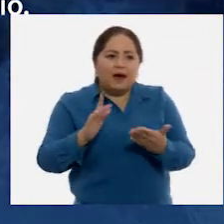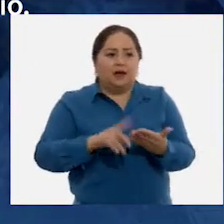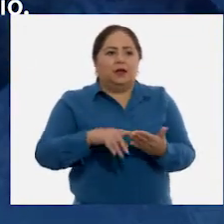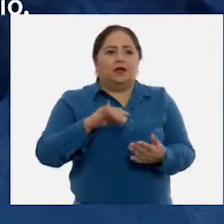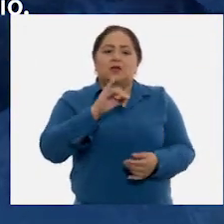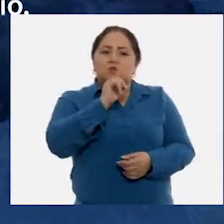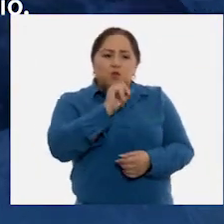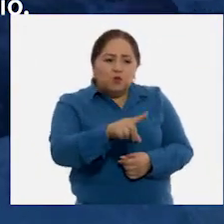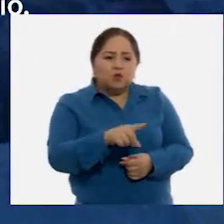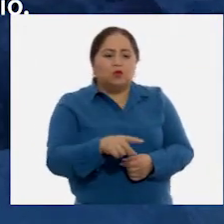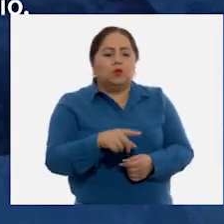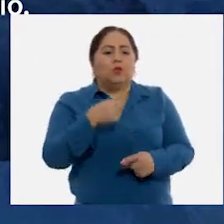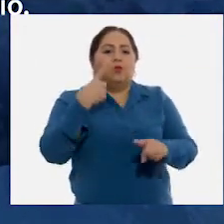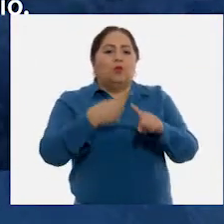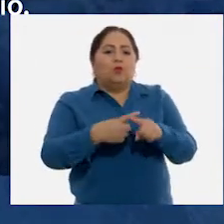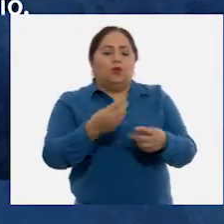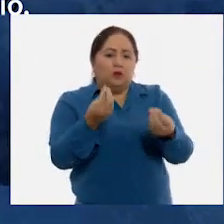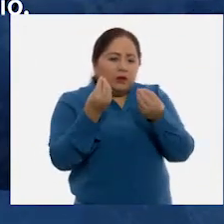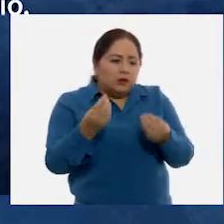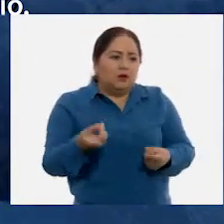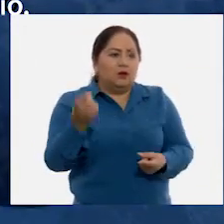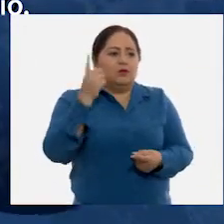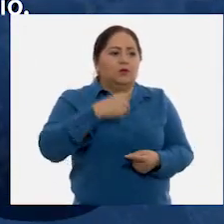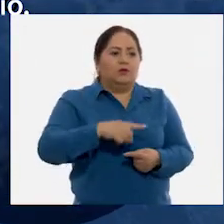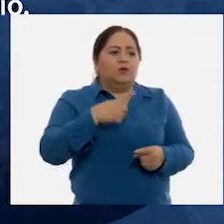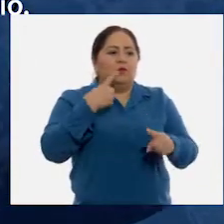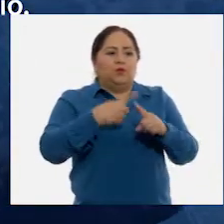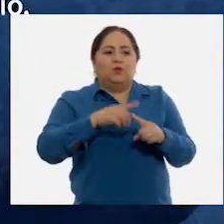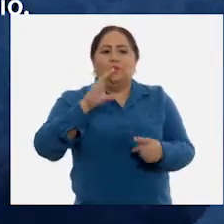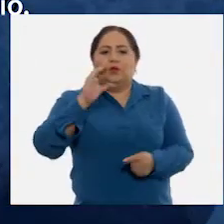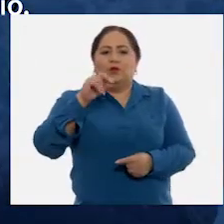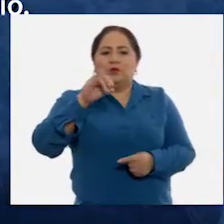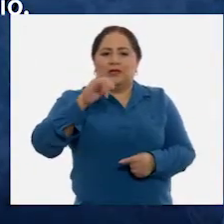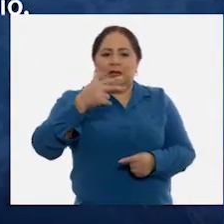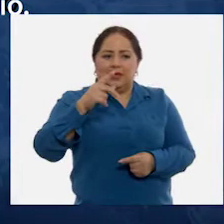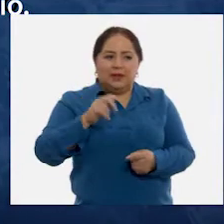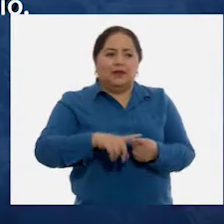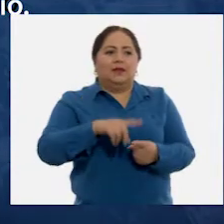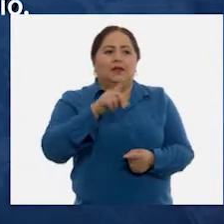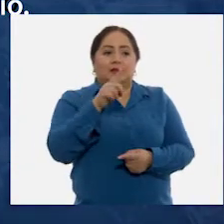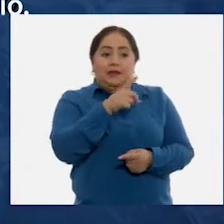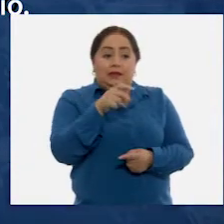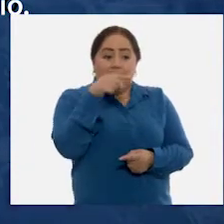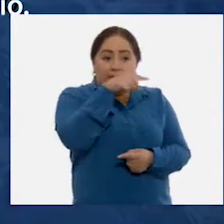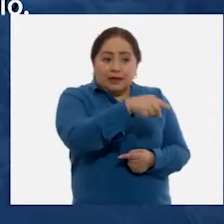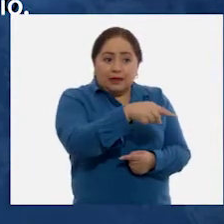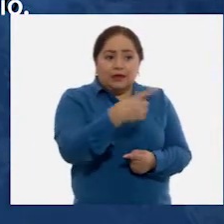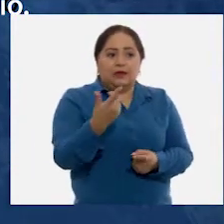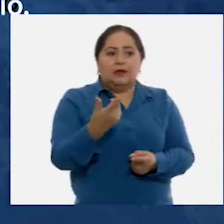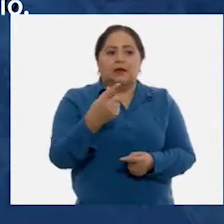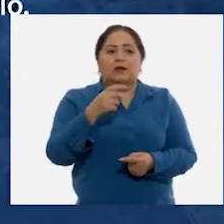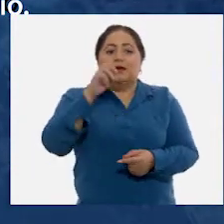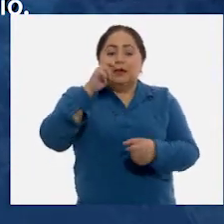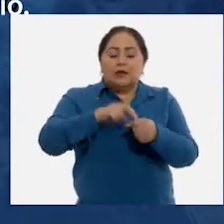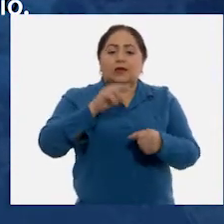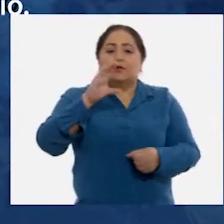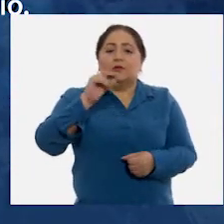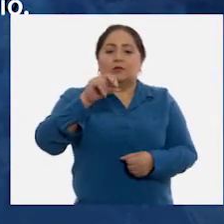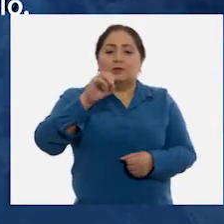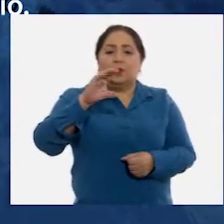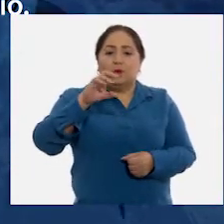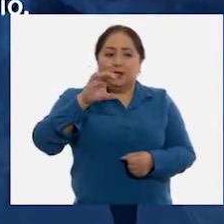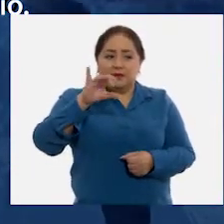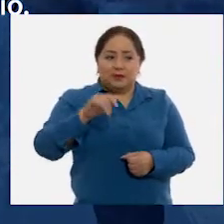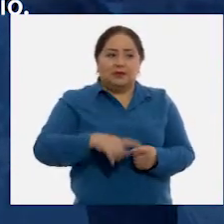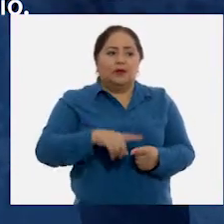aparte, incluso, por tanto, consiguiente, de ahí,